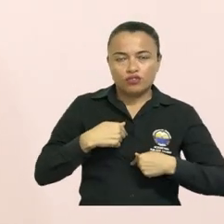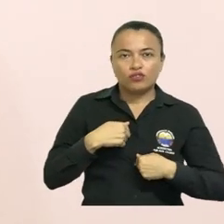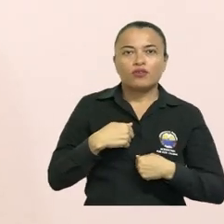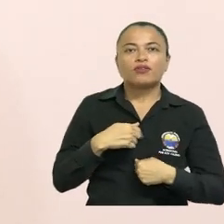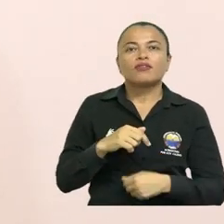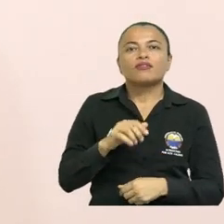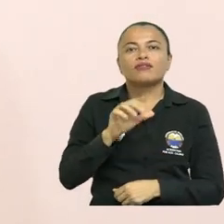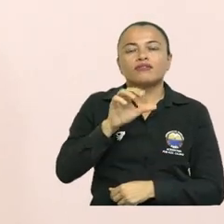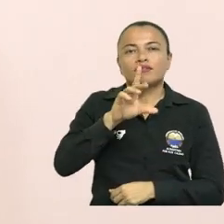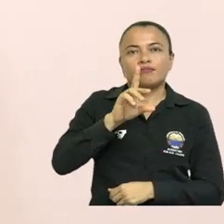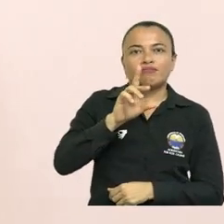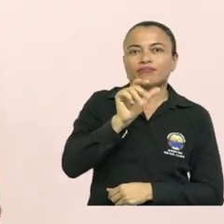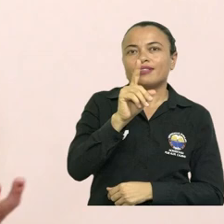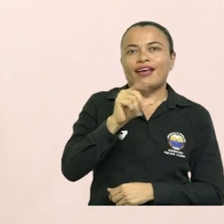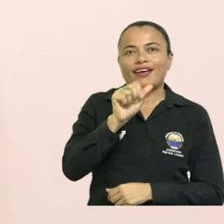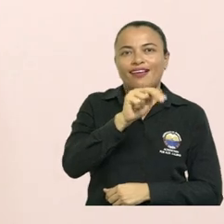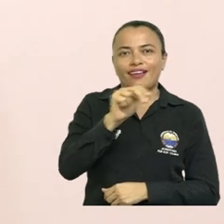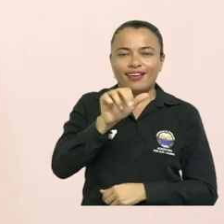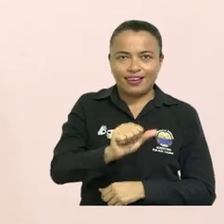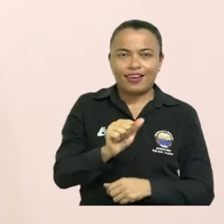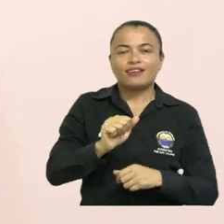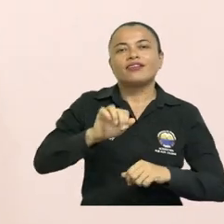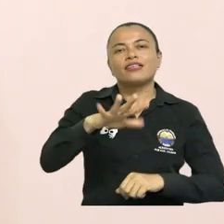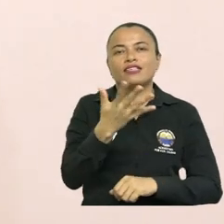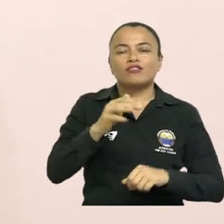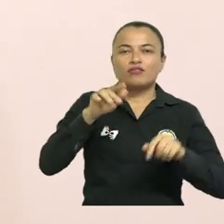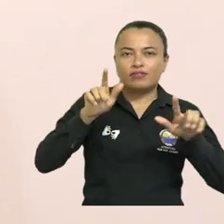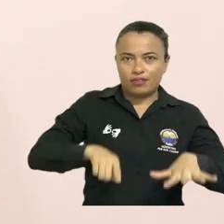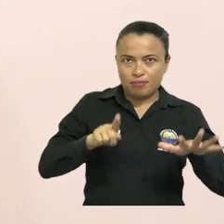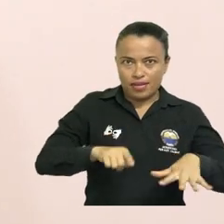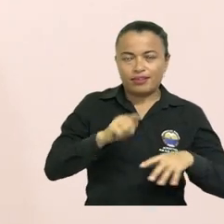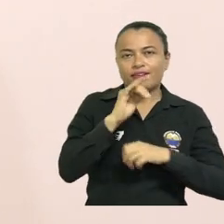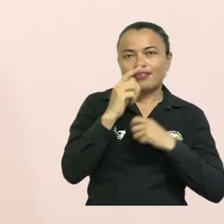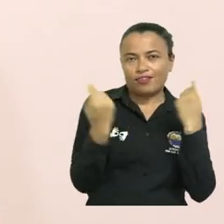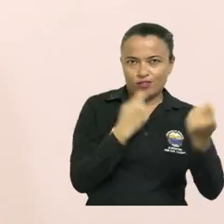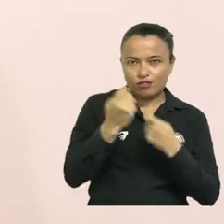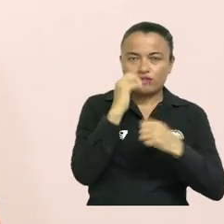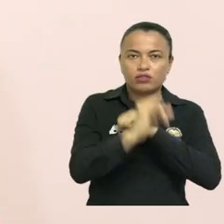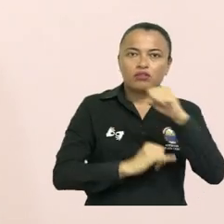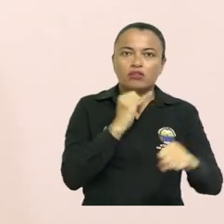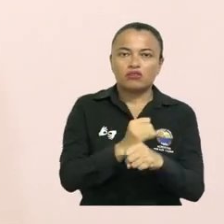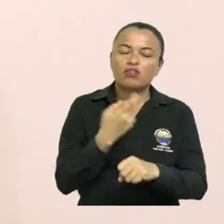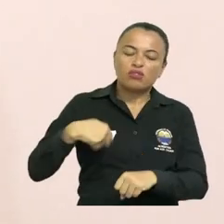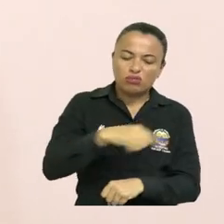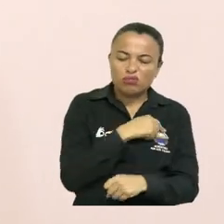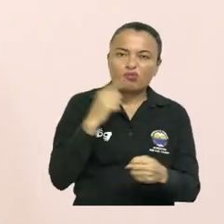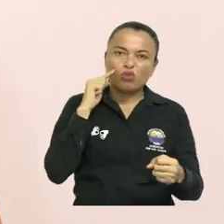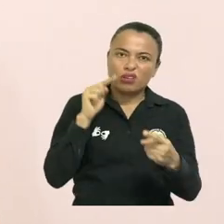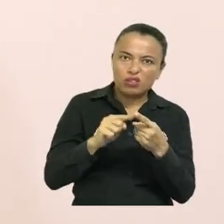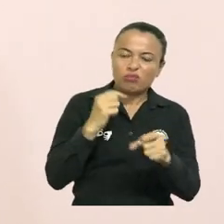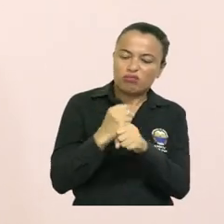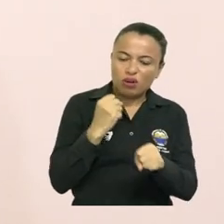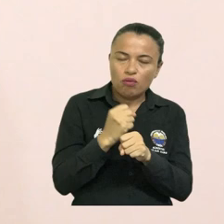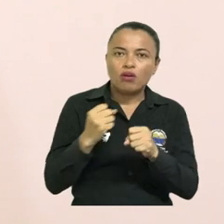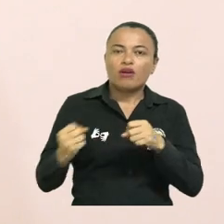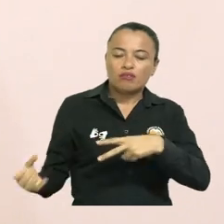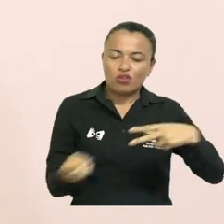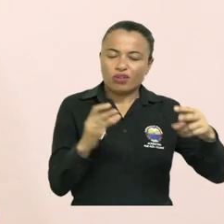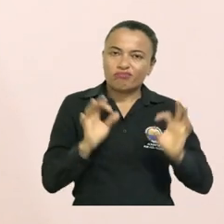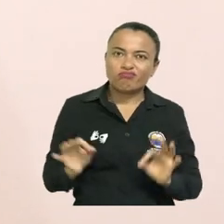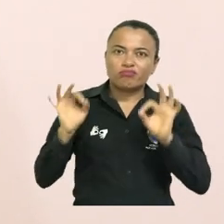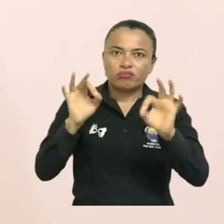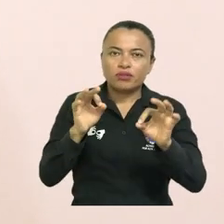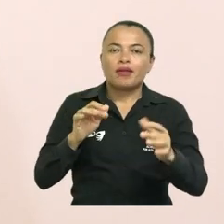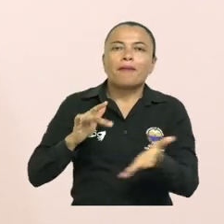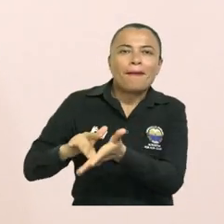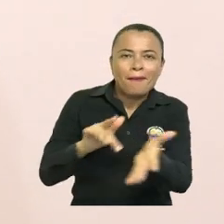negocios internacionales y somos candidatos al consejo de nuestro programa. Nosotros que hemos venido trabajando por una educación de calidad, participando en actividades de